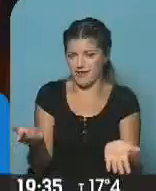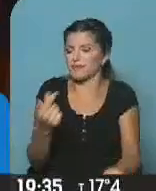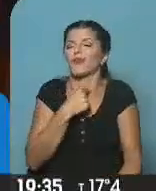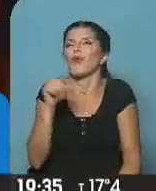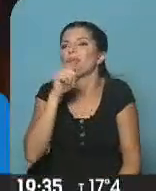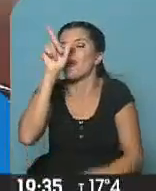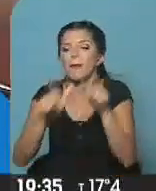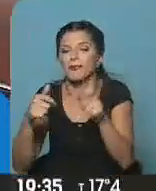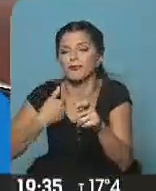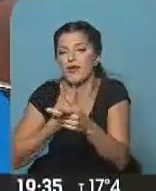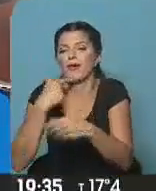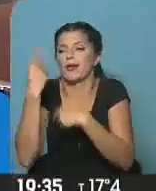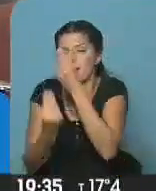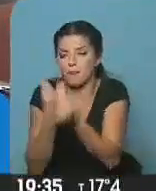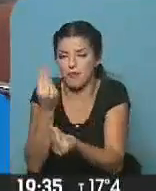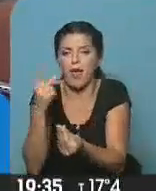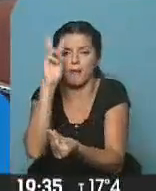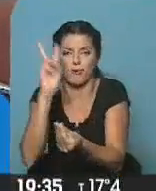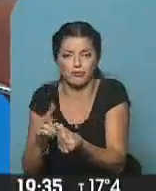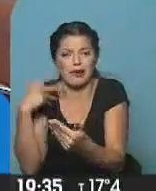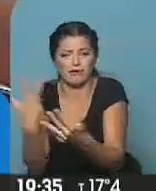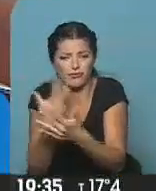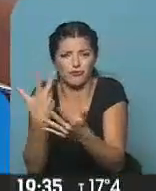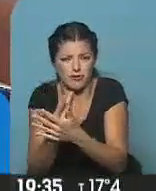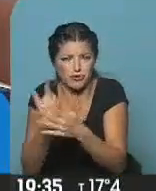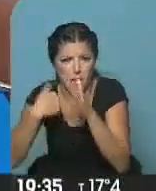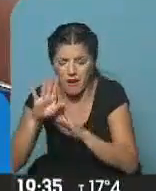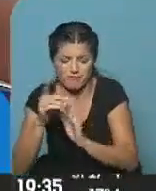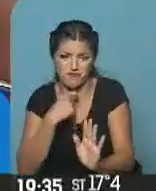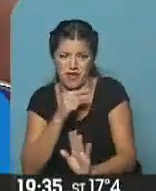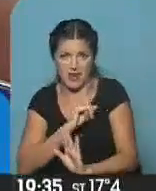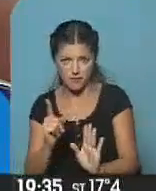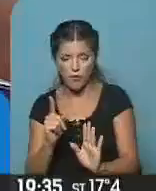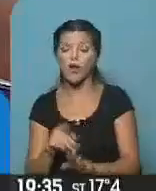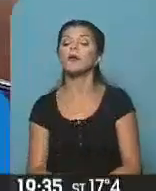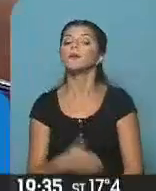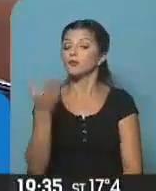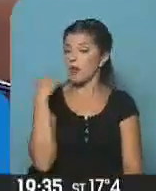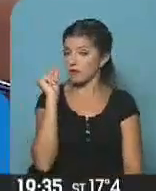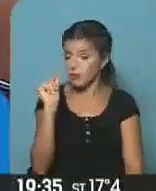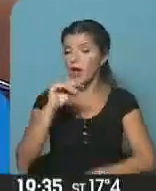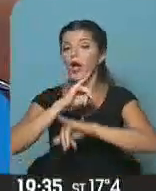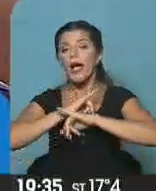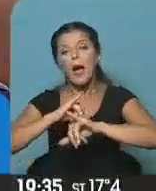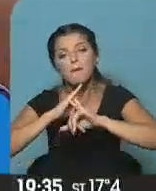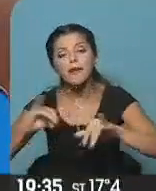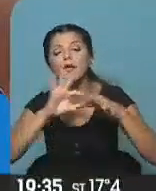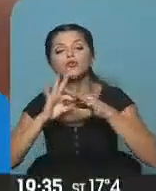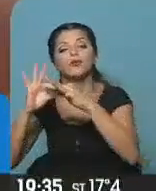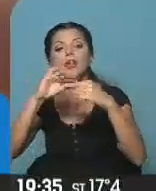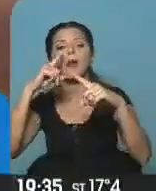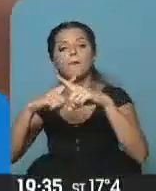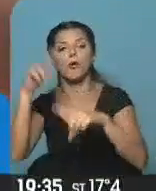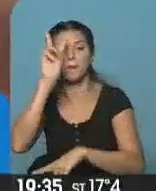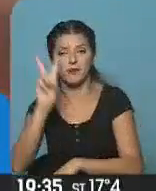venezolano sufra más de hecho por eso nosotros acabamos de lanzar una campaña de solidaridad por venezuela que se llama todos con venezuela que